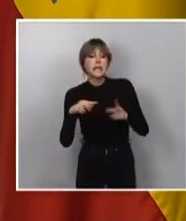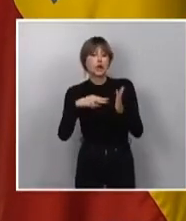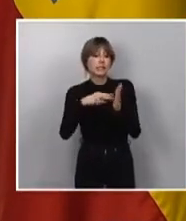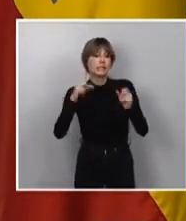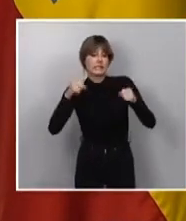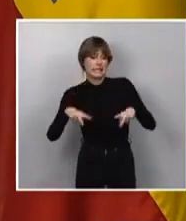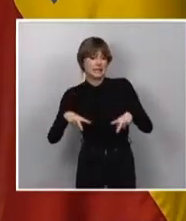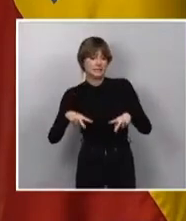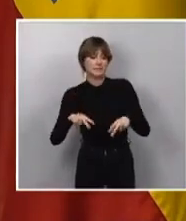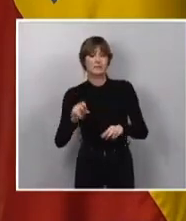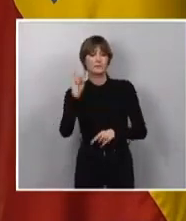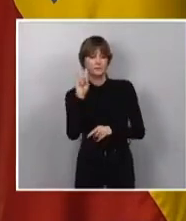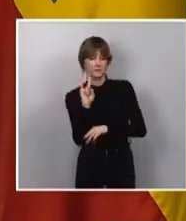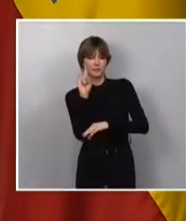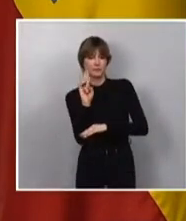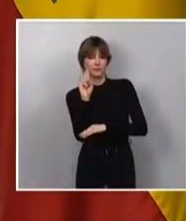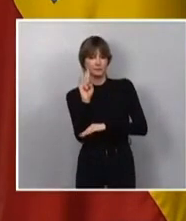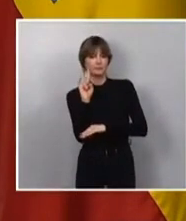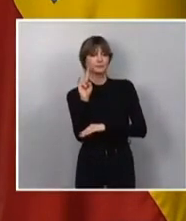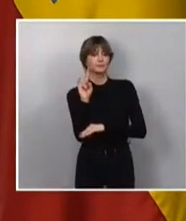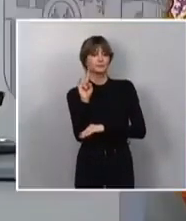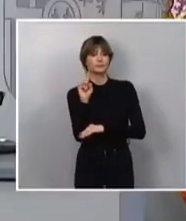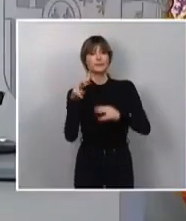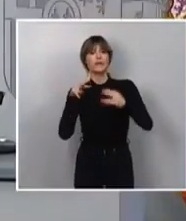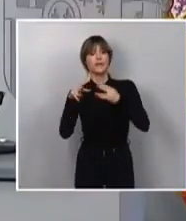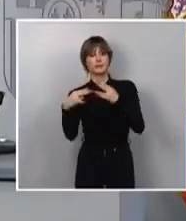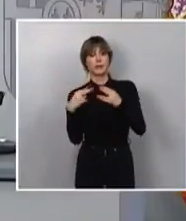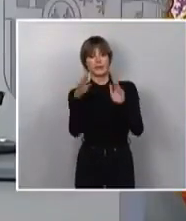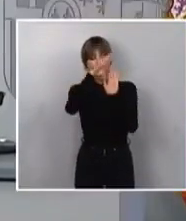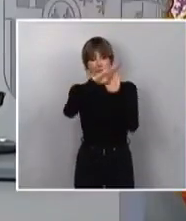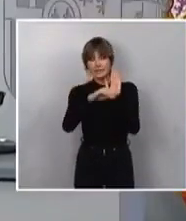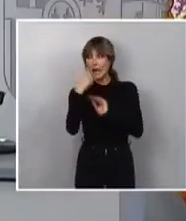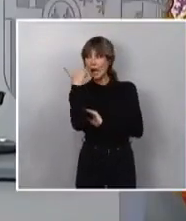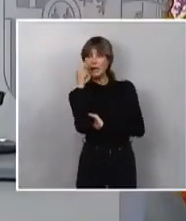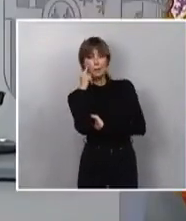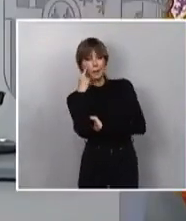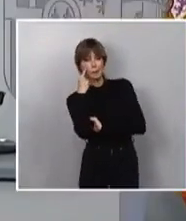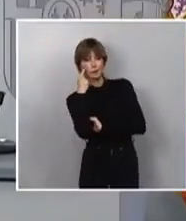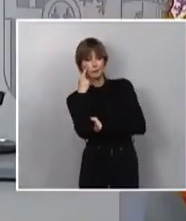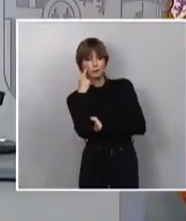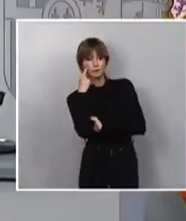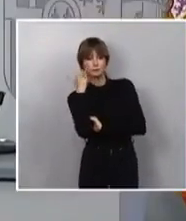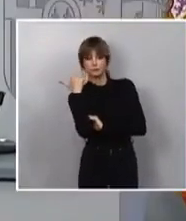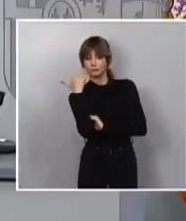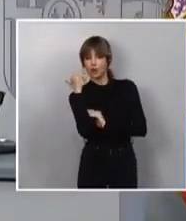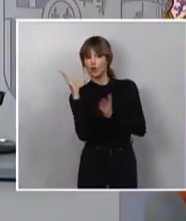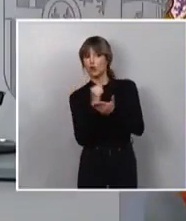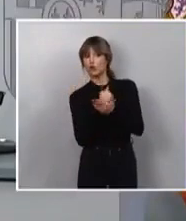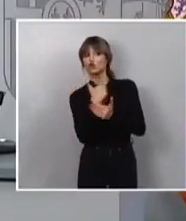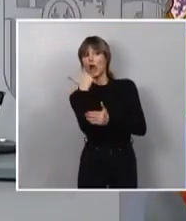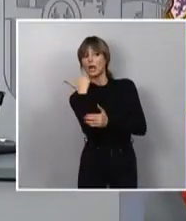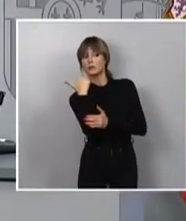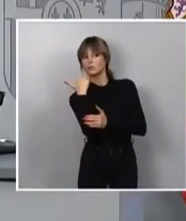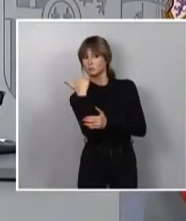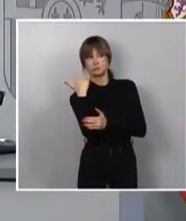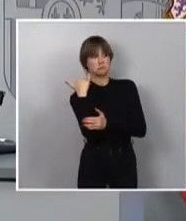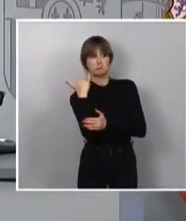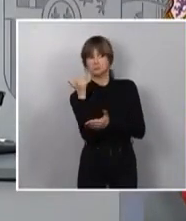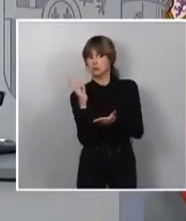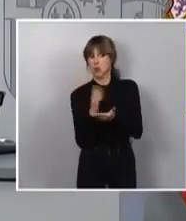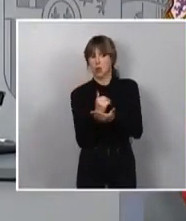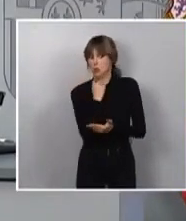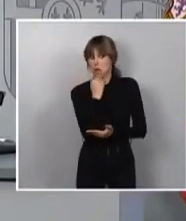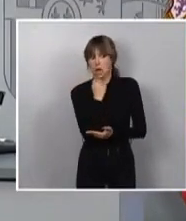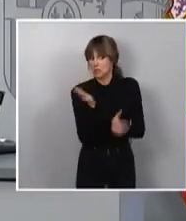rebajando las futuras esto es profundamente insolidario poco se habla de la de la falta de solidaridad